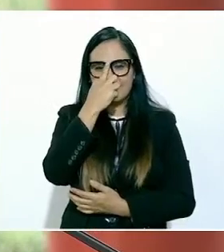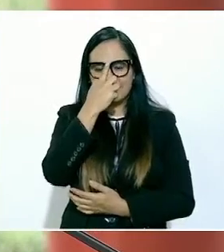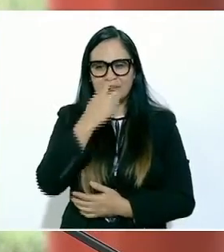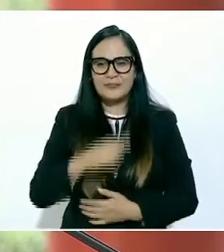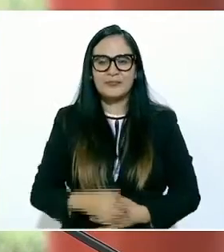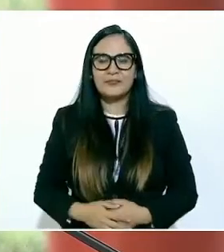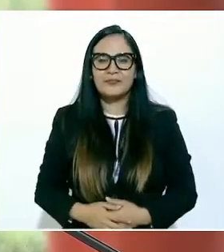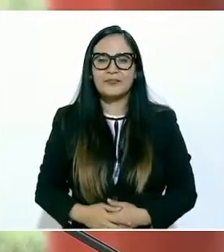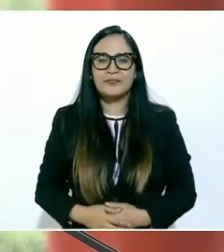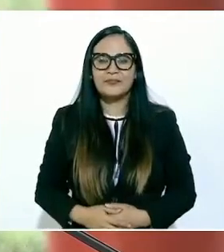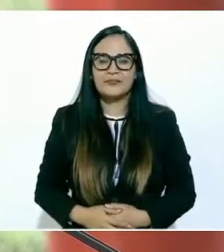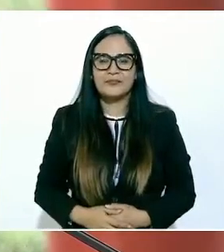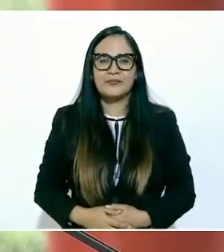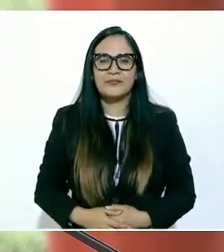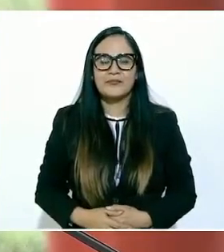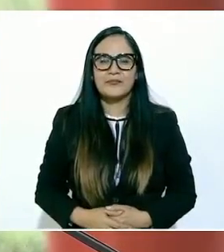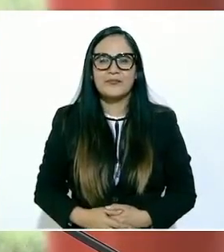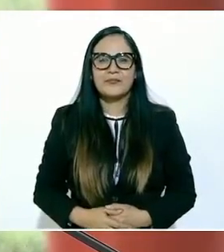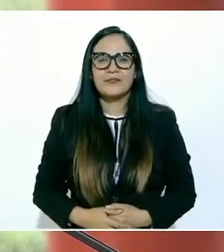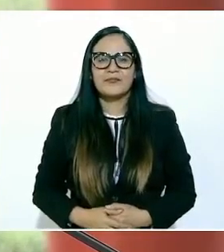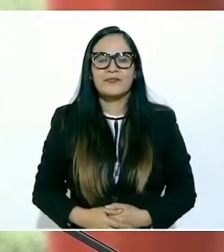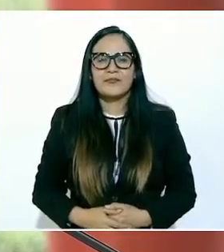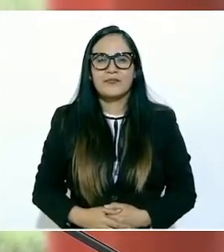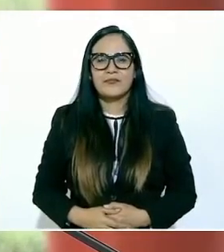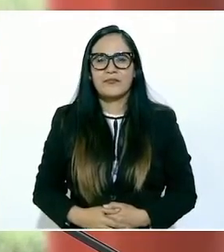que es